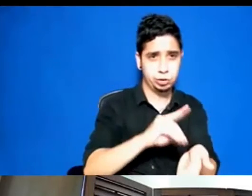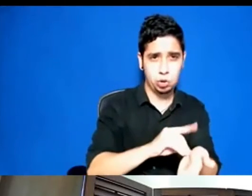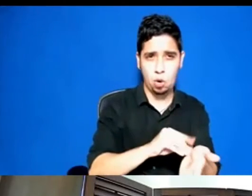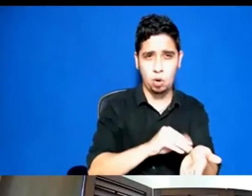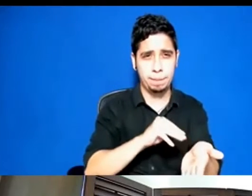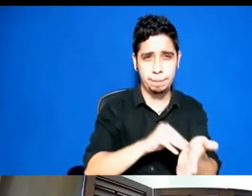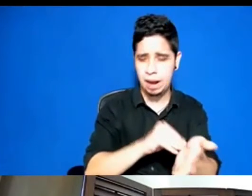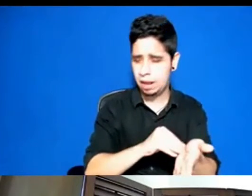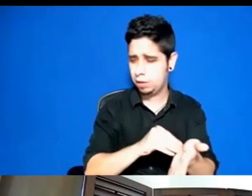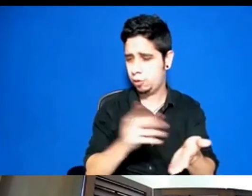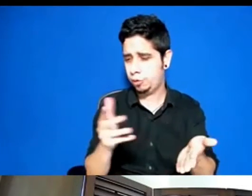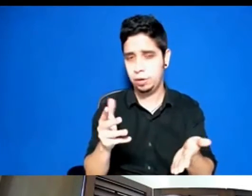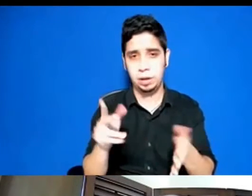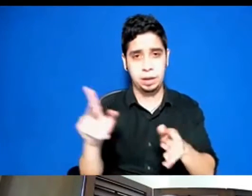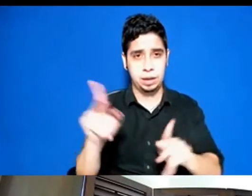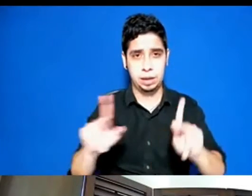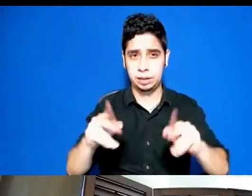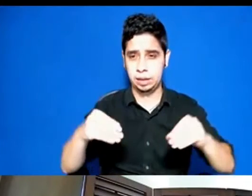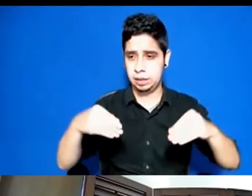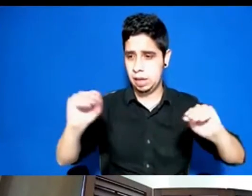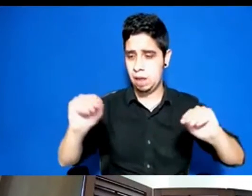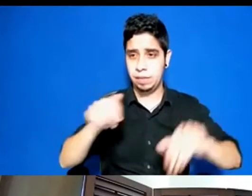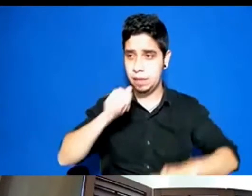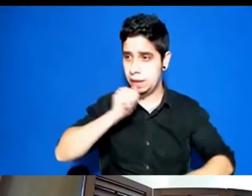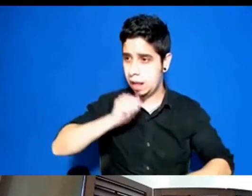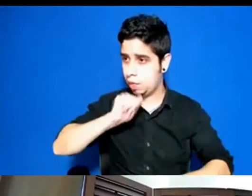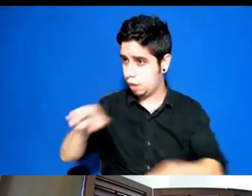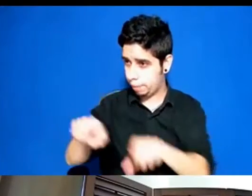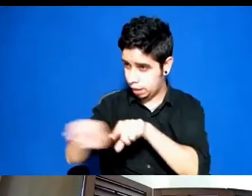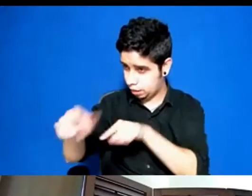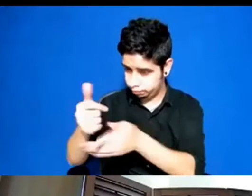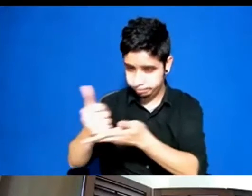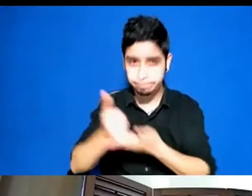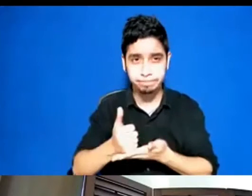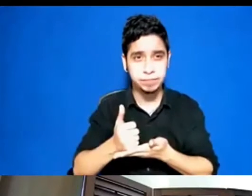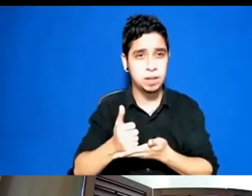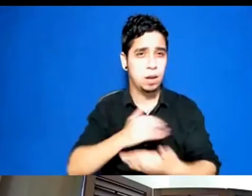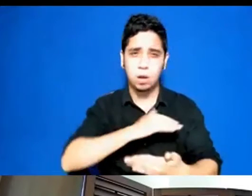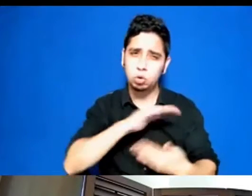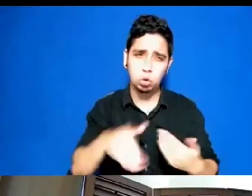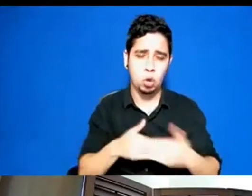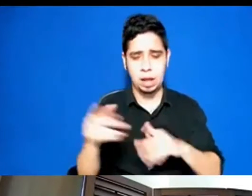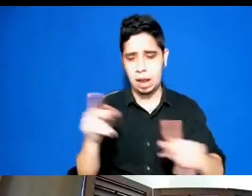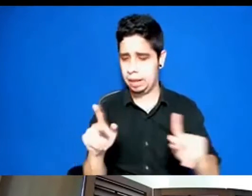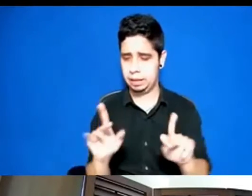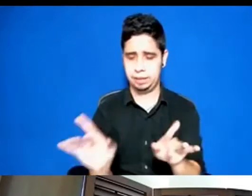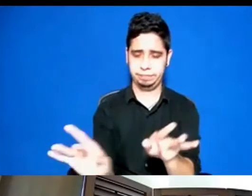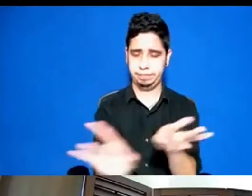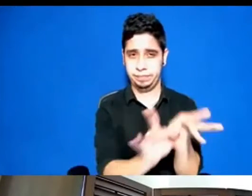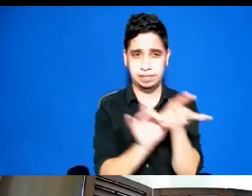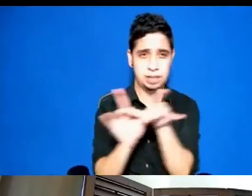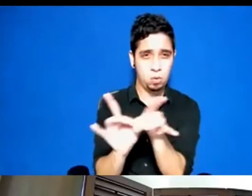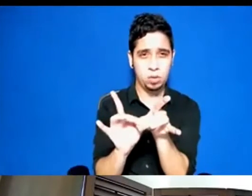de todo. El que vende el helado en la playa nos ayuda, todo el mundo se une